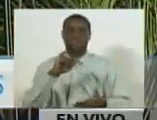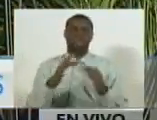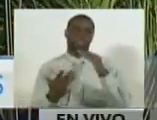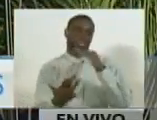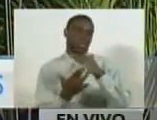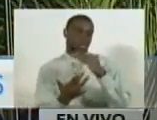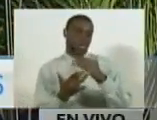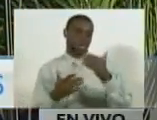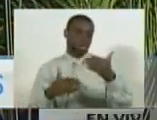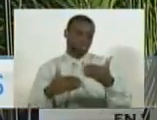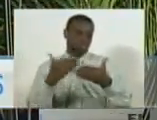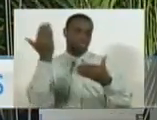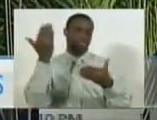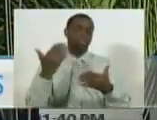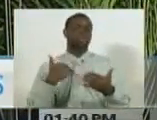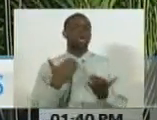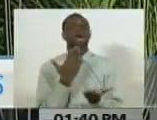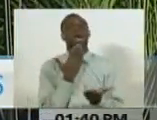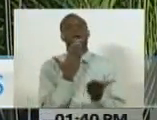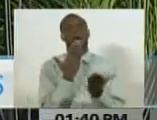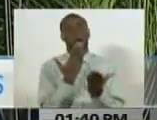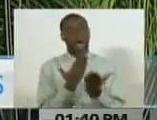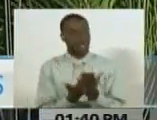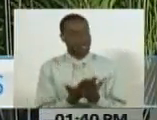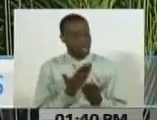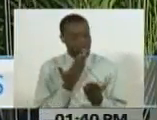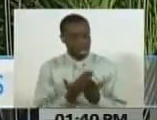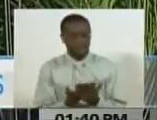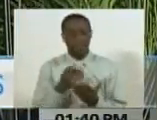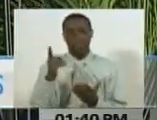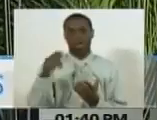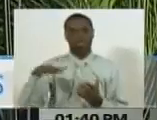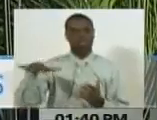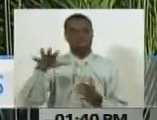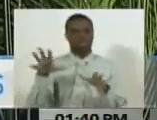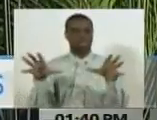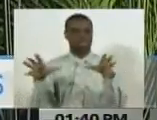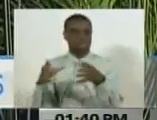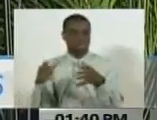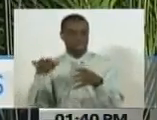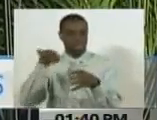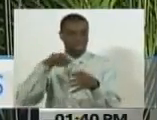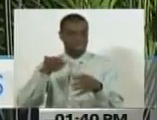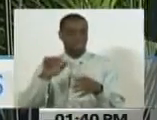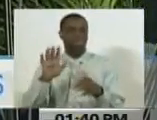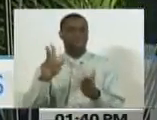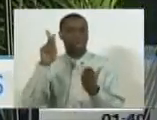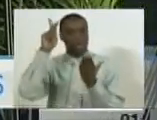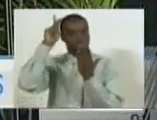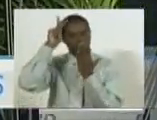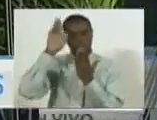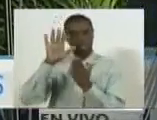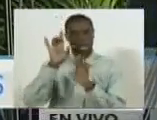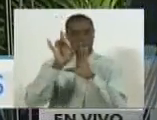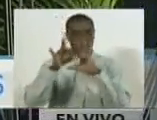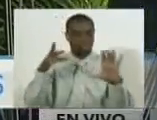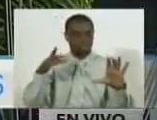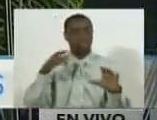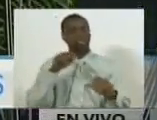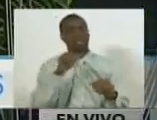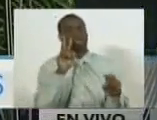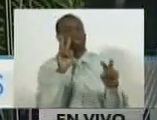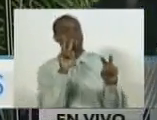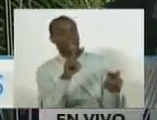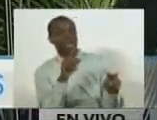que hay y estoy agradecida totalmente de parte de los pueblos Mocha, agradecida de usted de verlo, de ver a